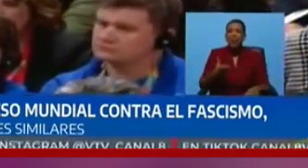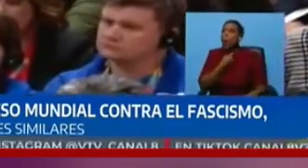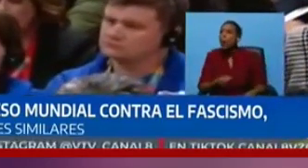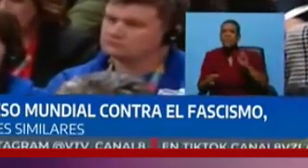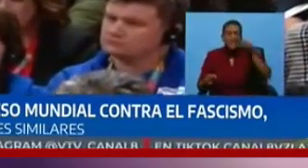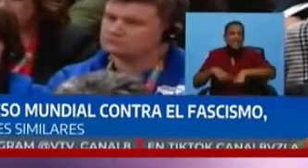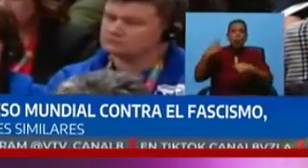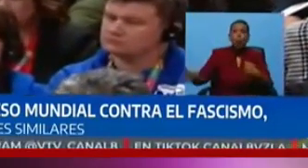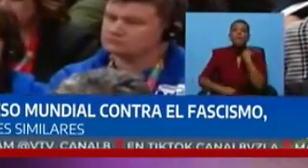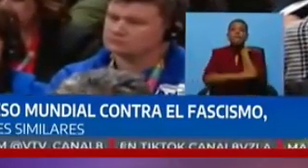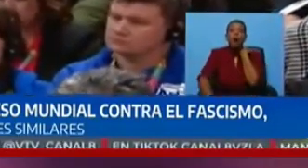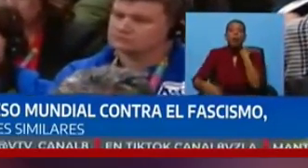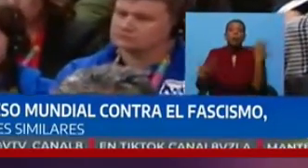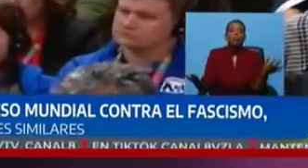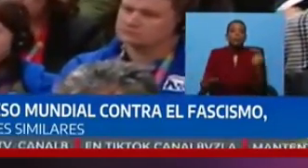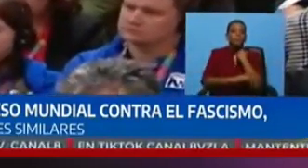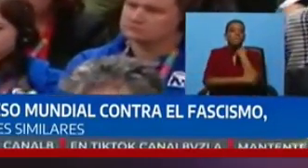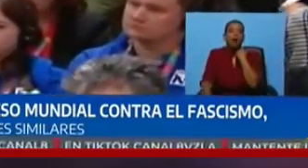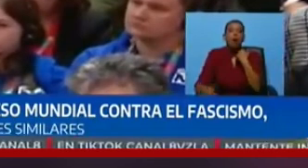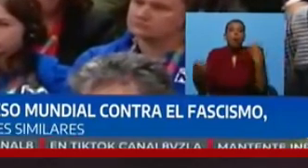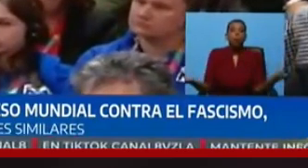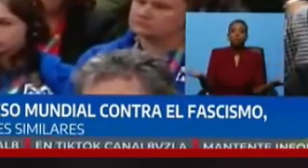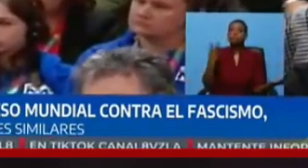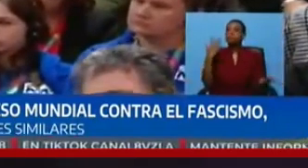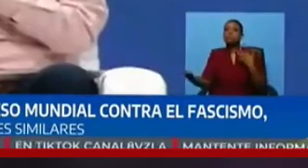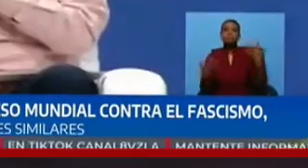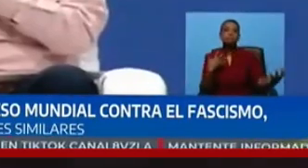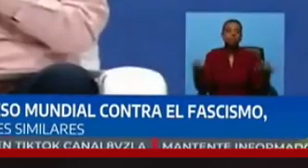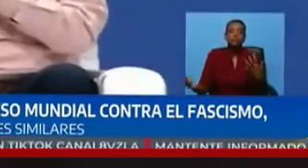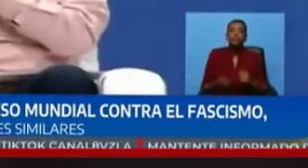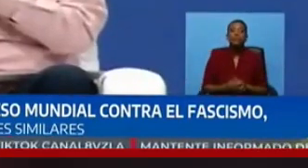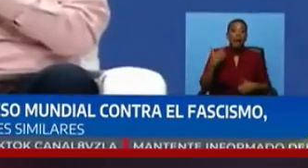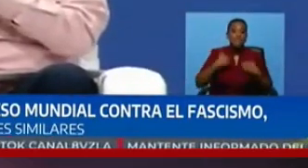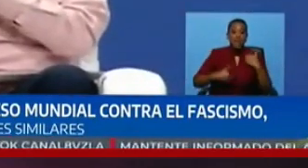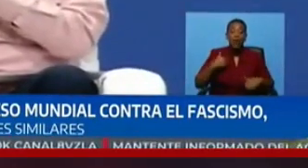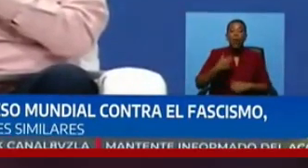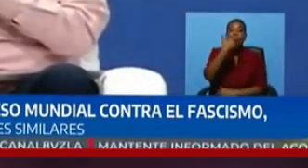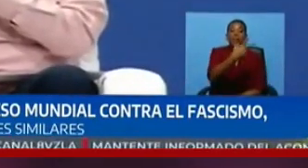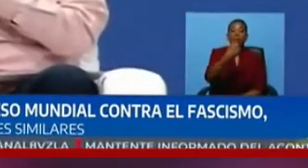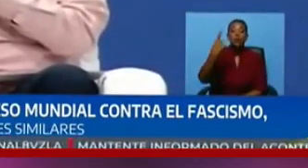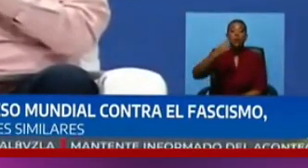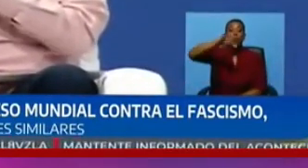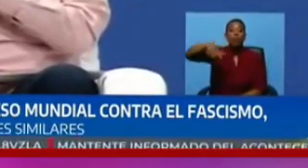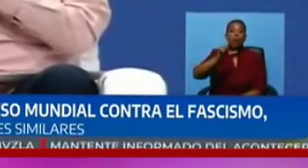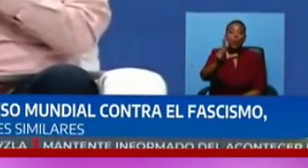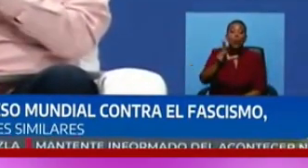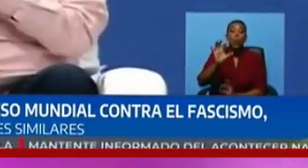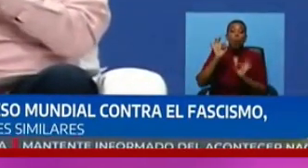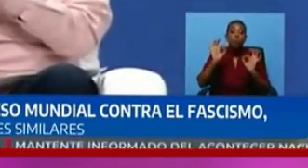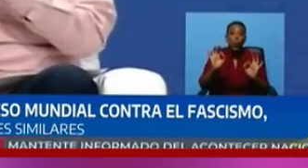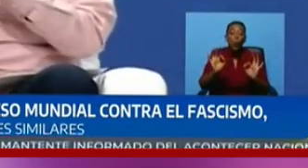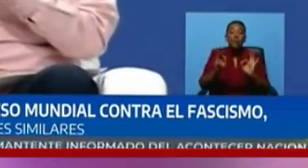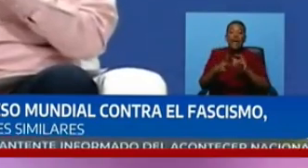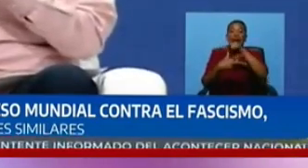haciendo con la memoria, Carlos, es terrible. Ahora recientemente En Chile hubo una